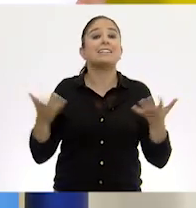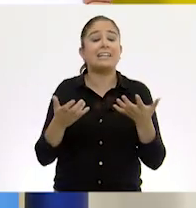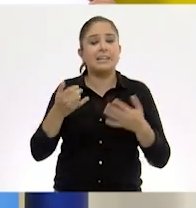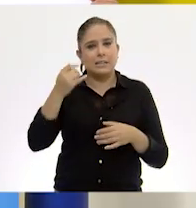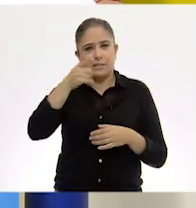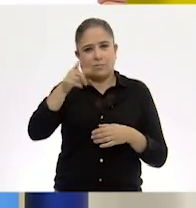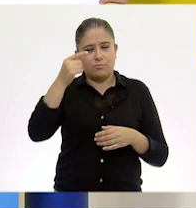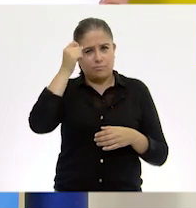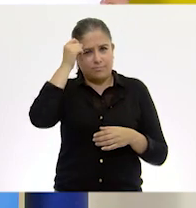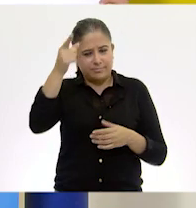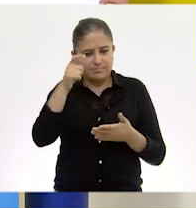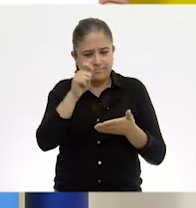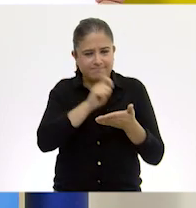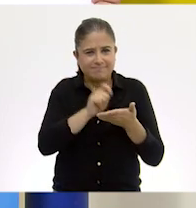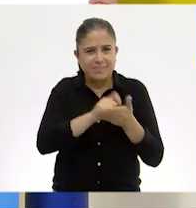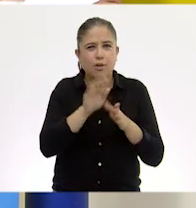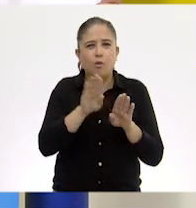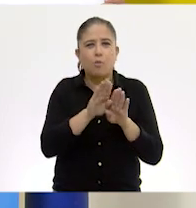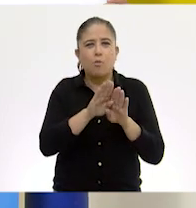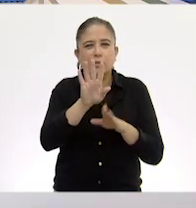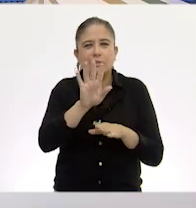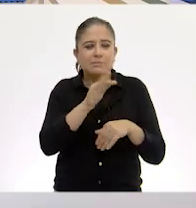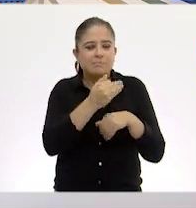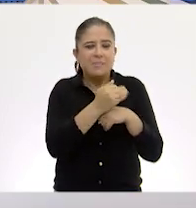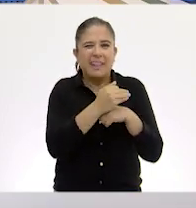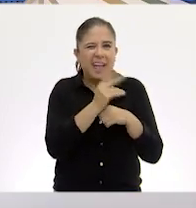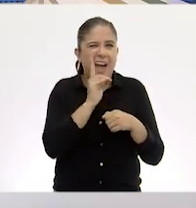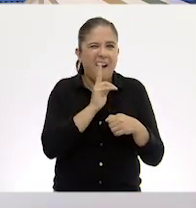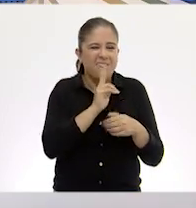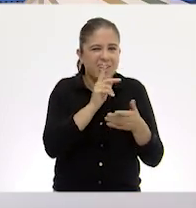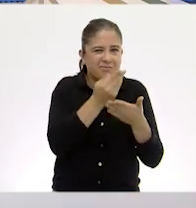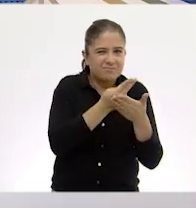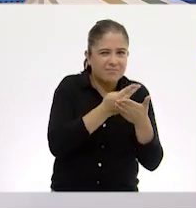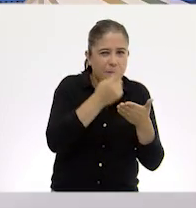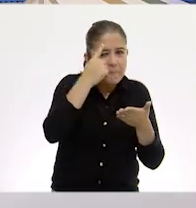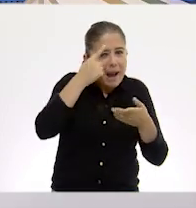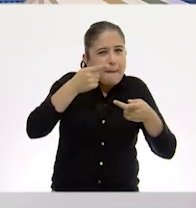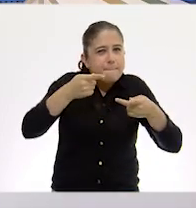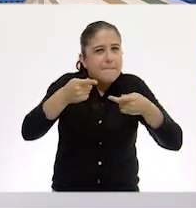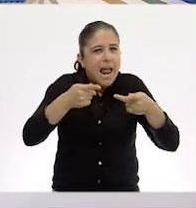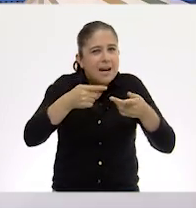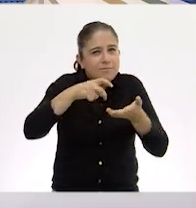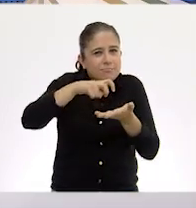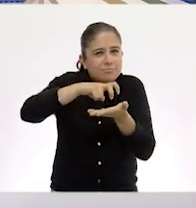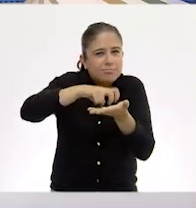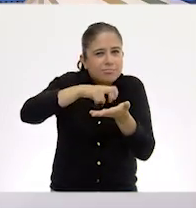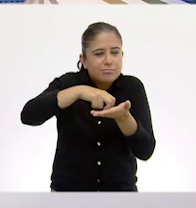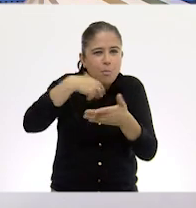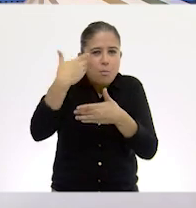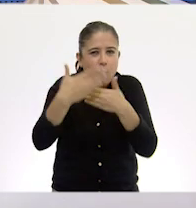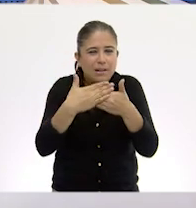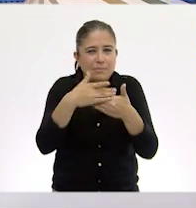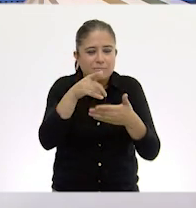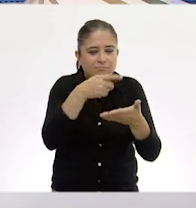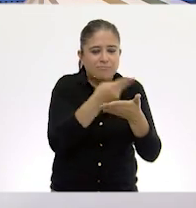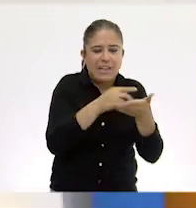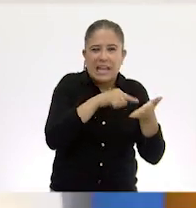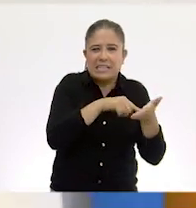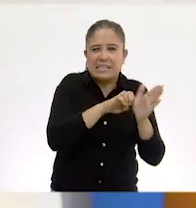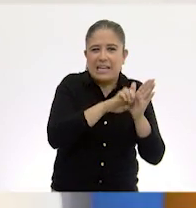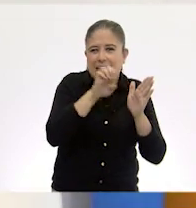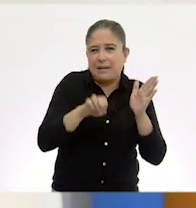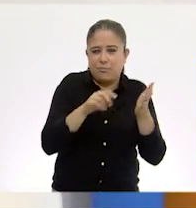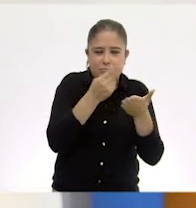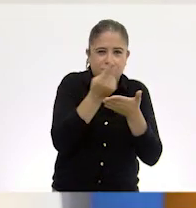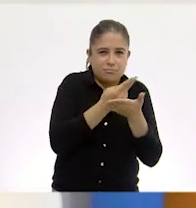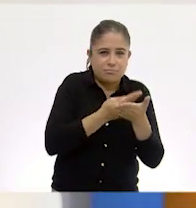un boceto sobre lo que queremos hacer. Y entonces hacemos, es como un plan, un pequeño plan de lo que queremos hacer. Tenemos ahorita